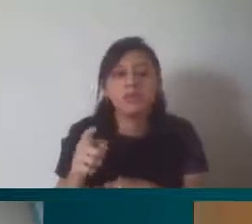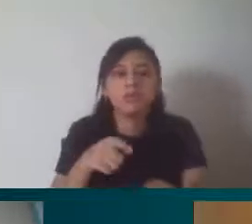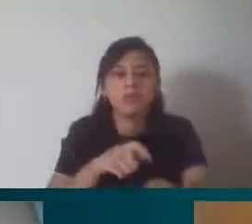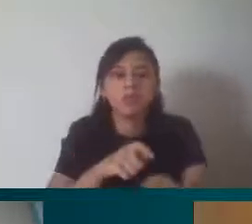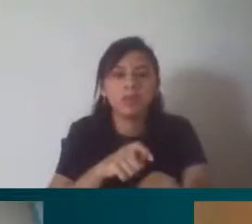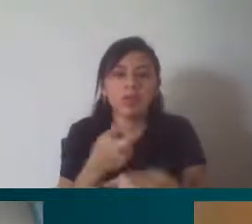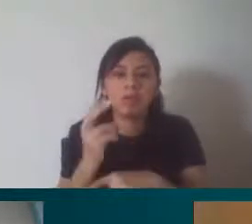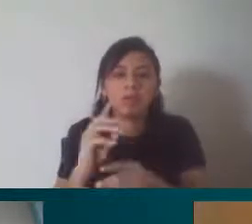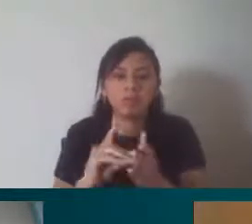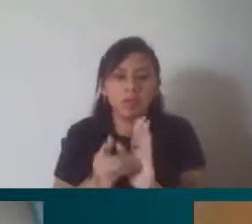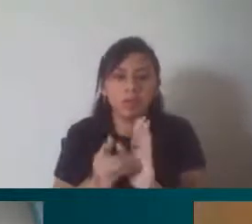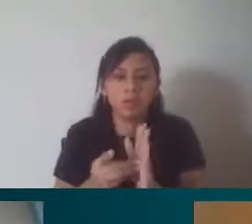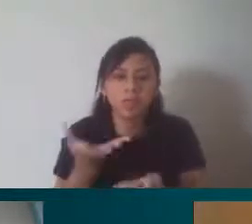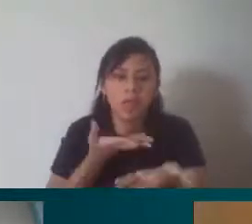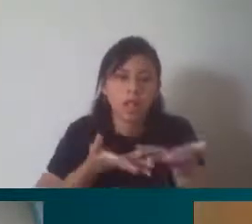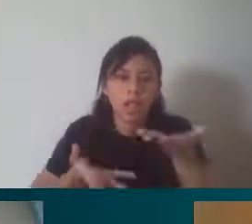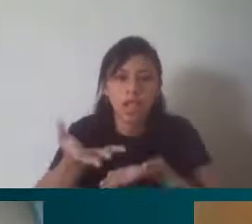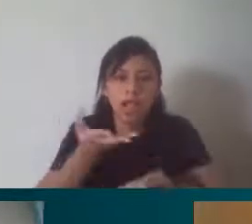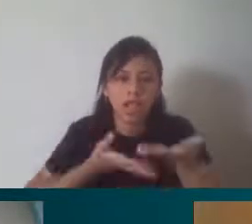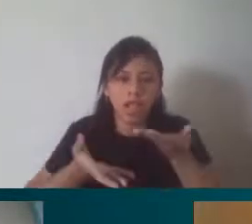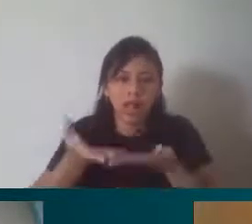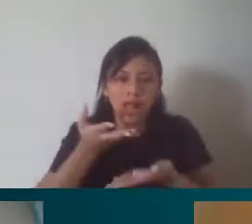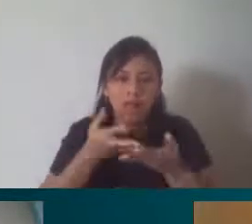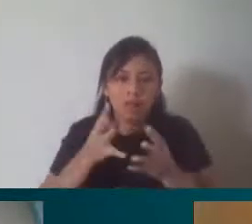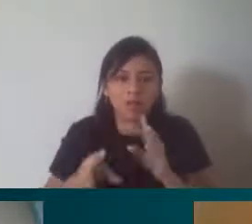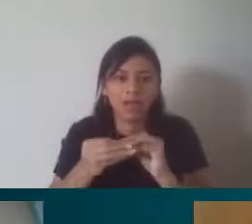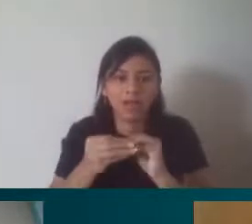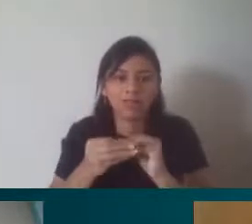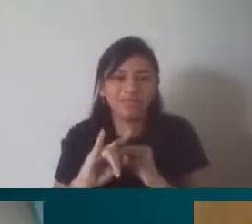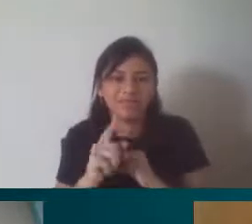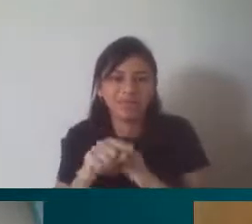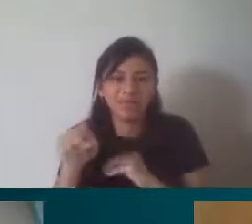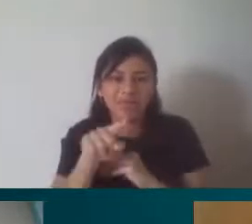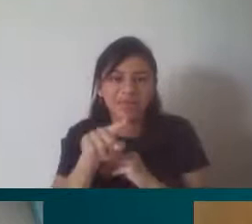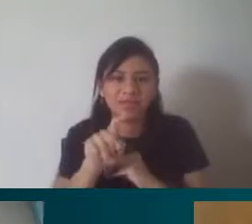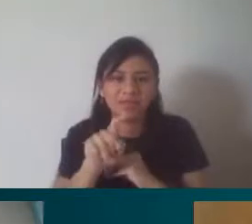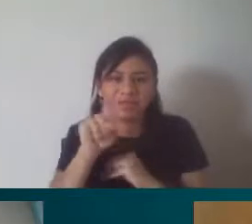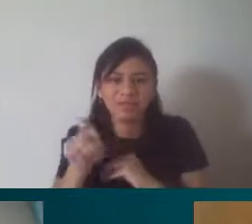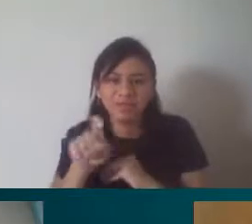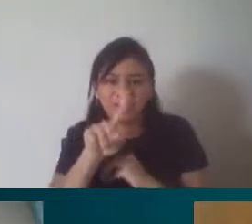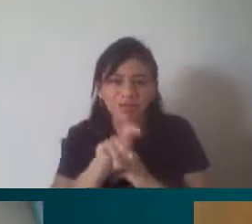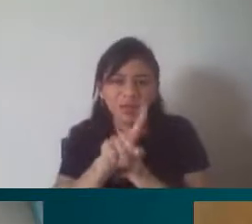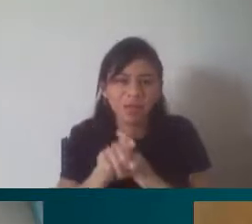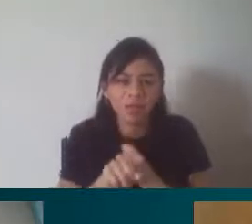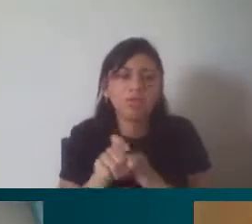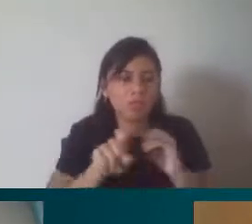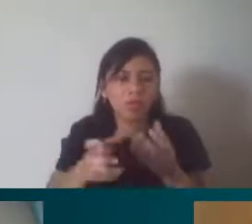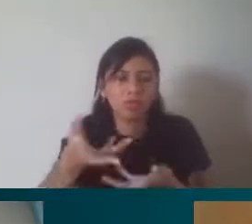conversar y también recordar las preguntas por medio de WhatsApp.